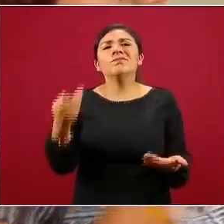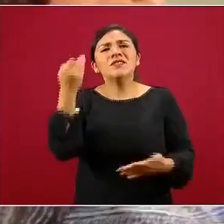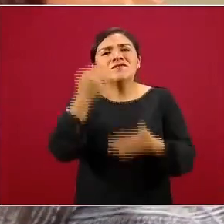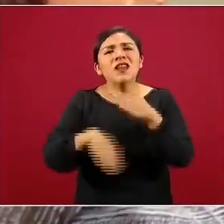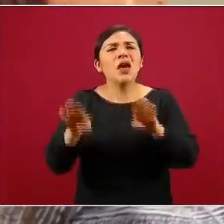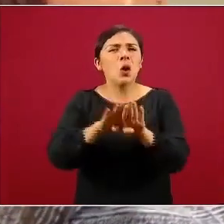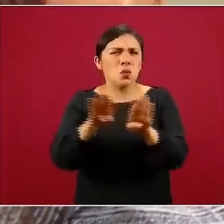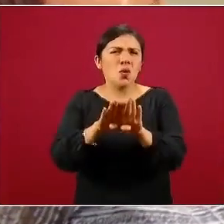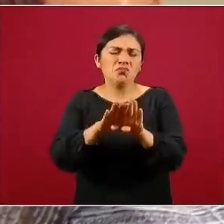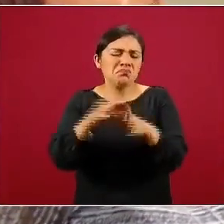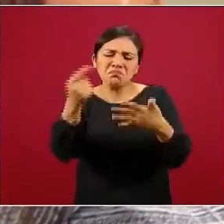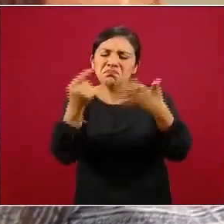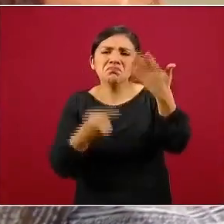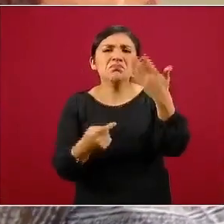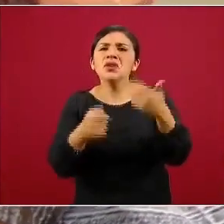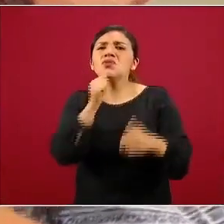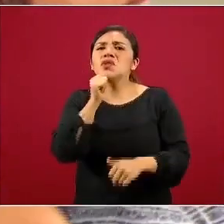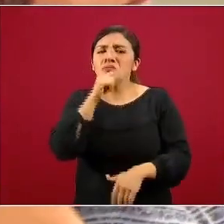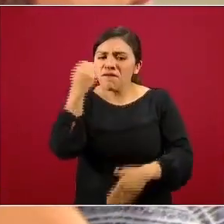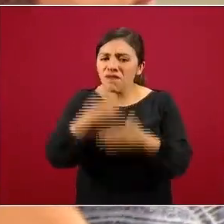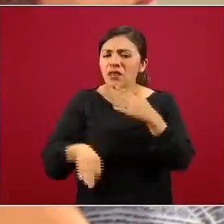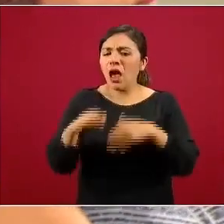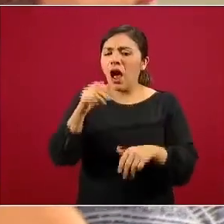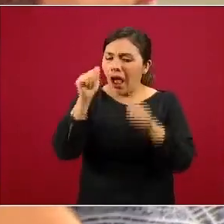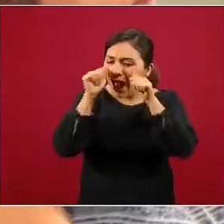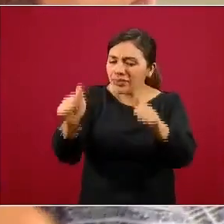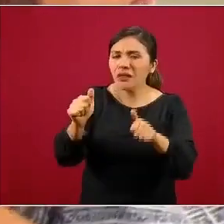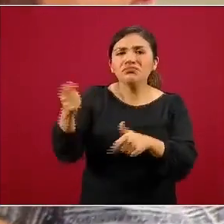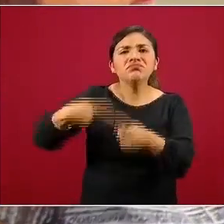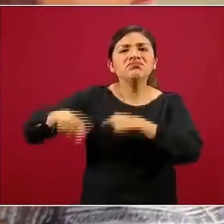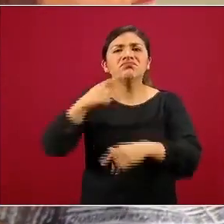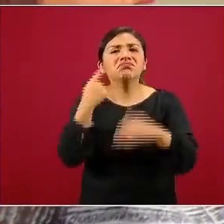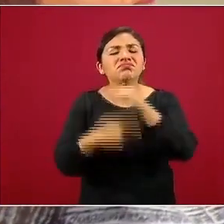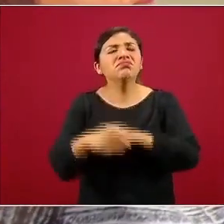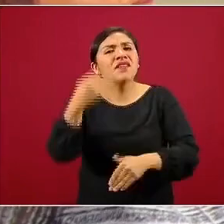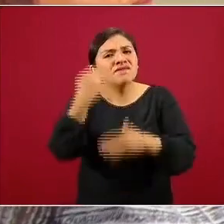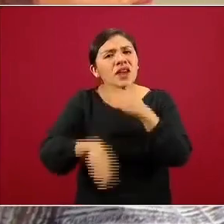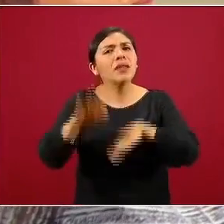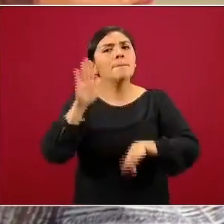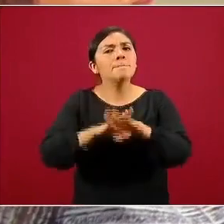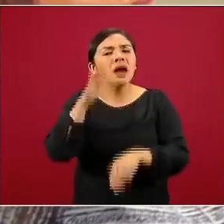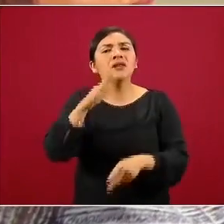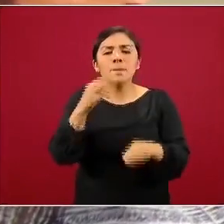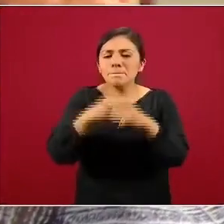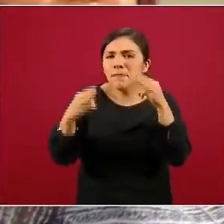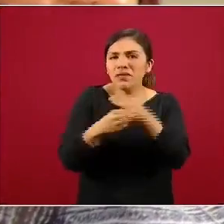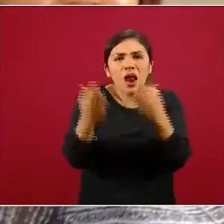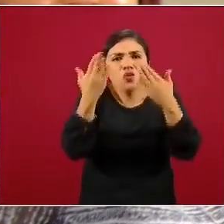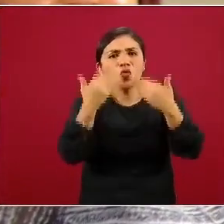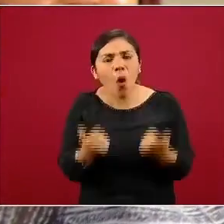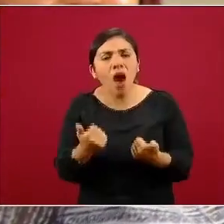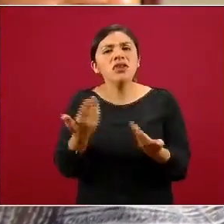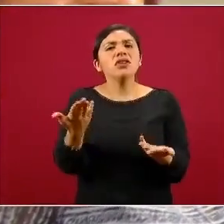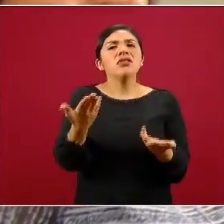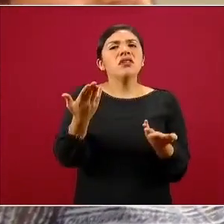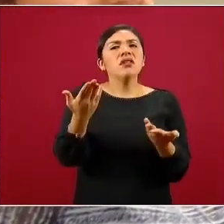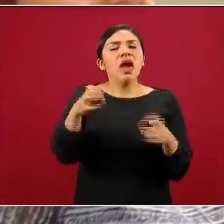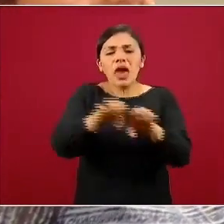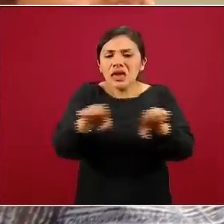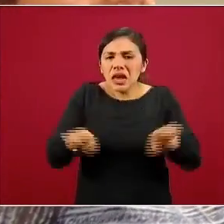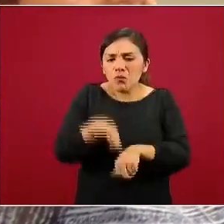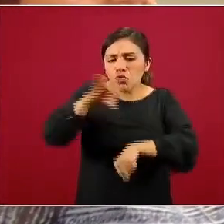en términos generales no se han cumplido sus demandas, siguen teniendo falta de insumos, desabasto